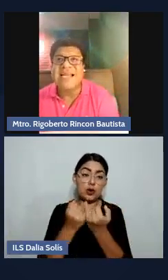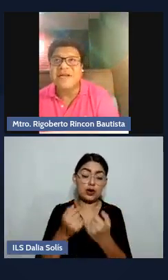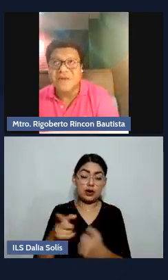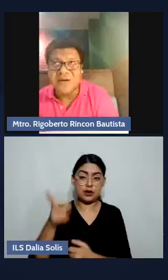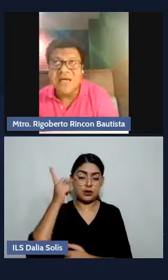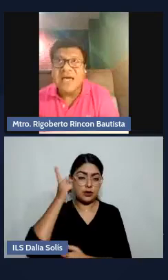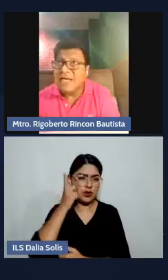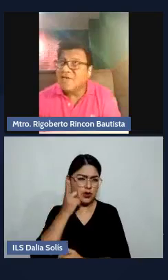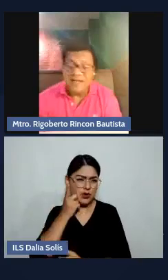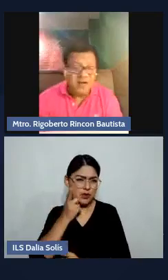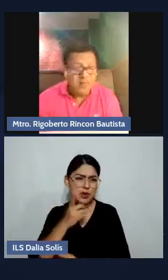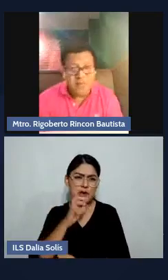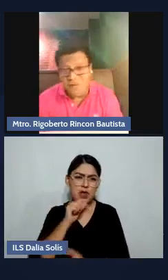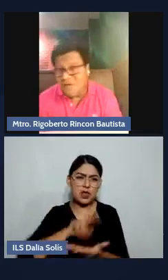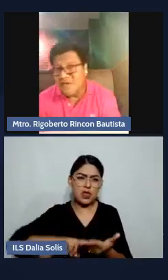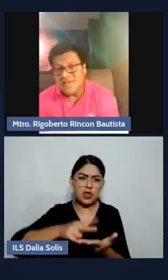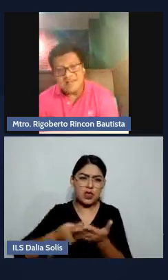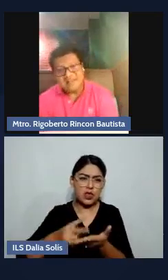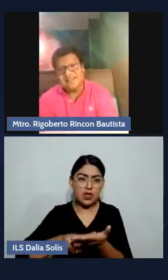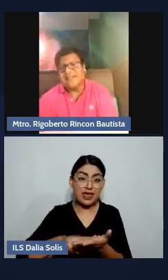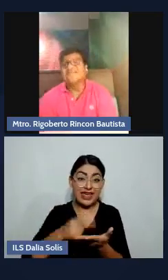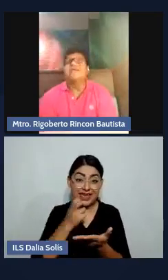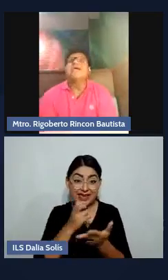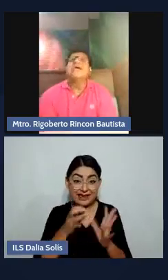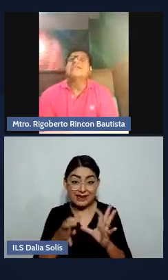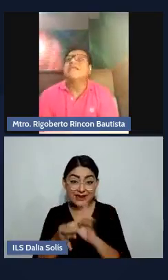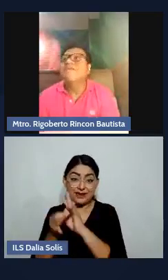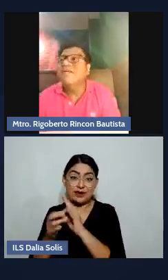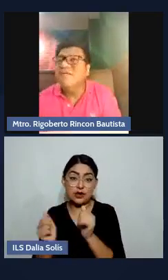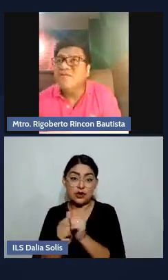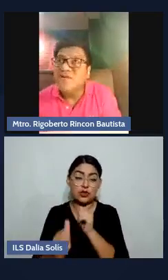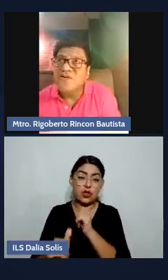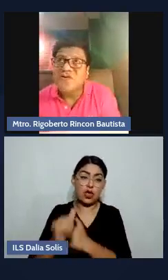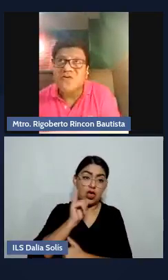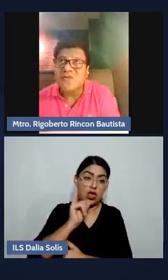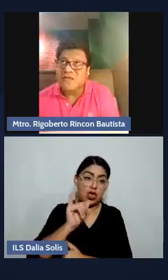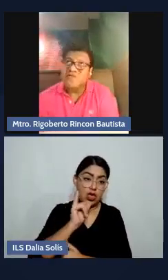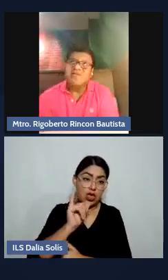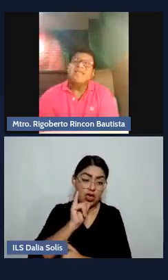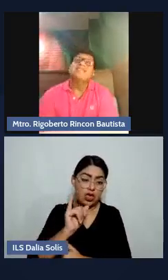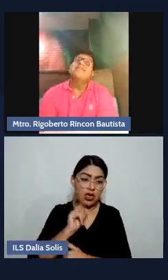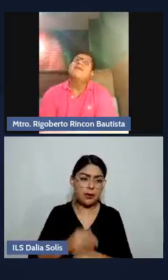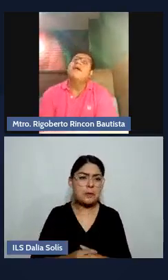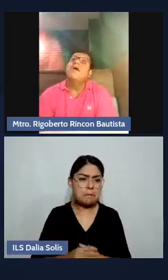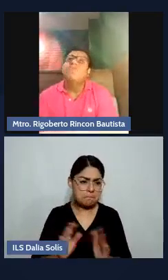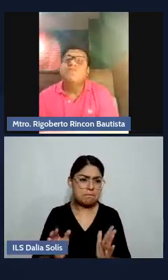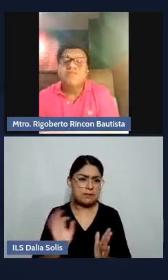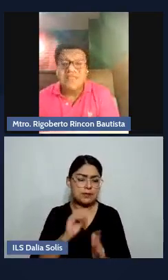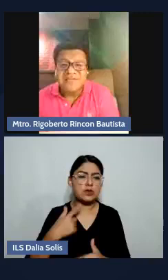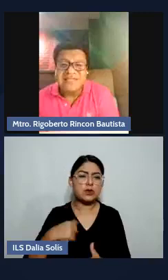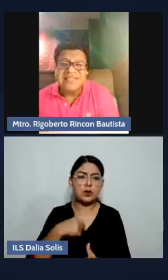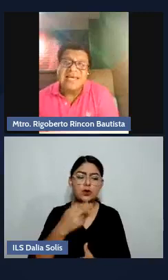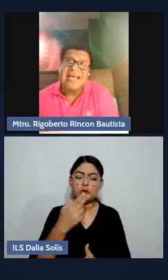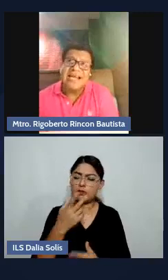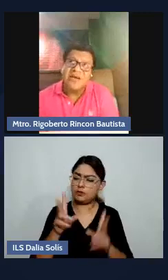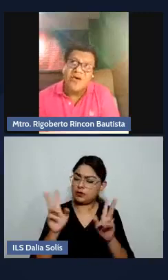Esto es algo muy interesante. Si hablamos de un consumo de sustancia, muchas veces el